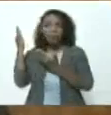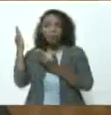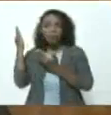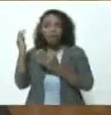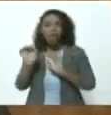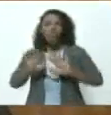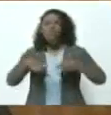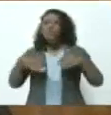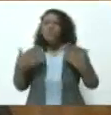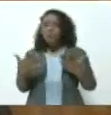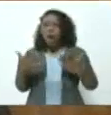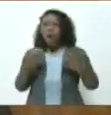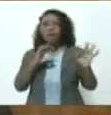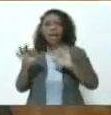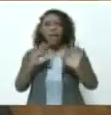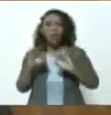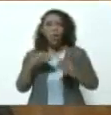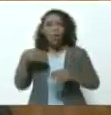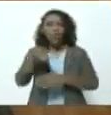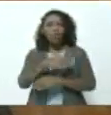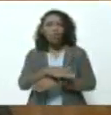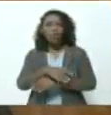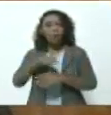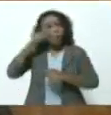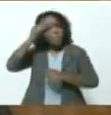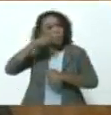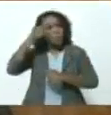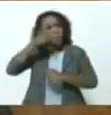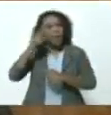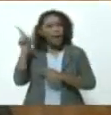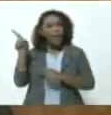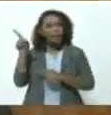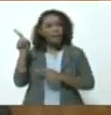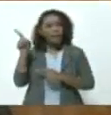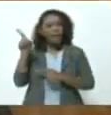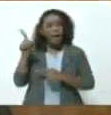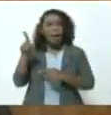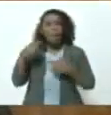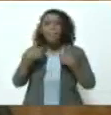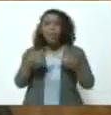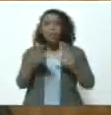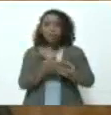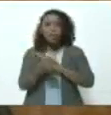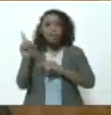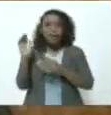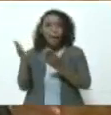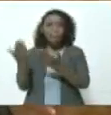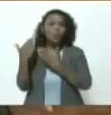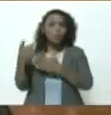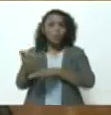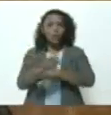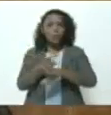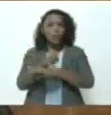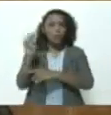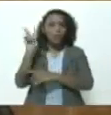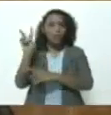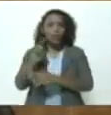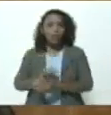¿Cuáles fueron los escenarios donde se grabó esta serie y tuvieron ese apoyo del gobierno